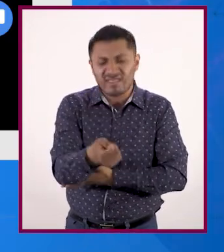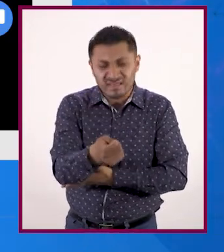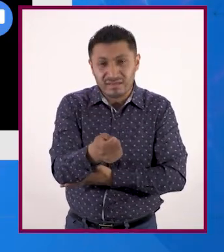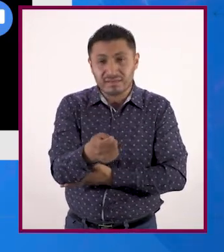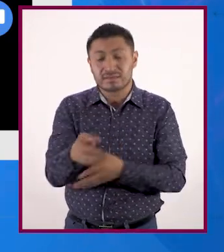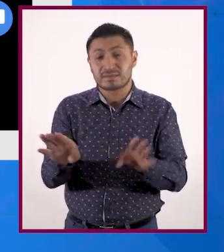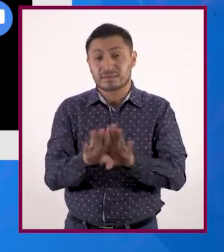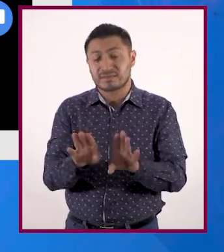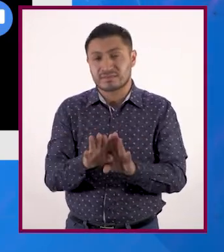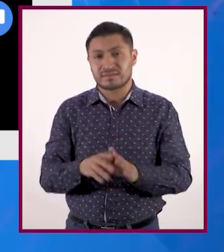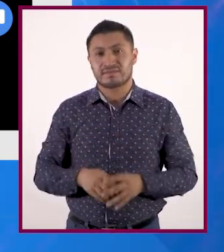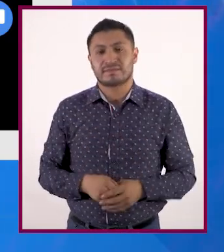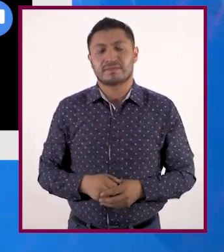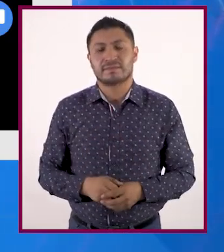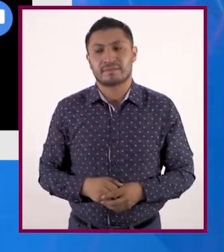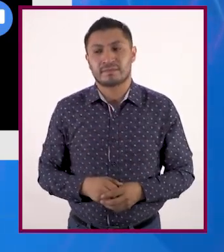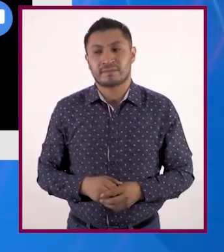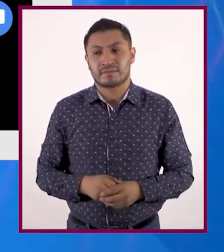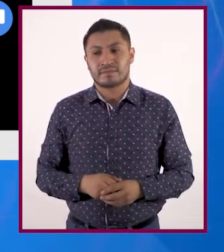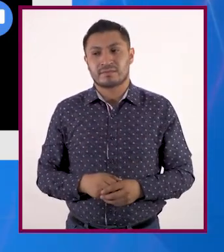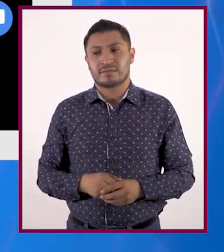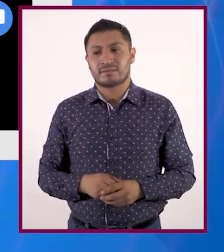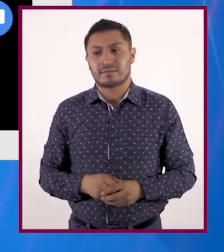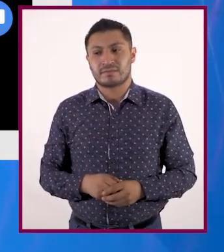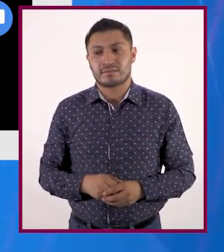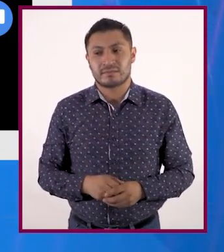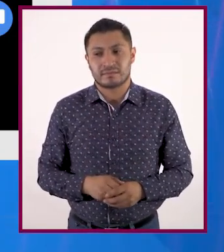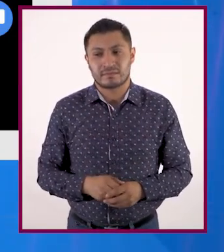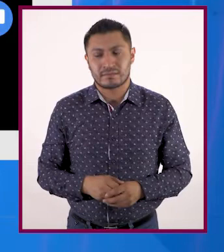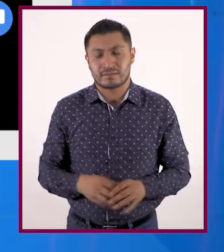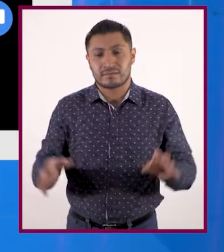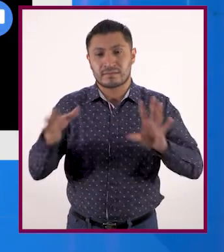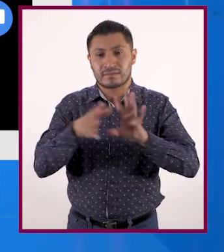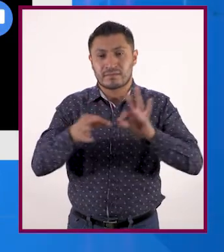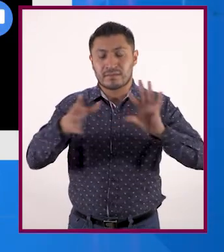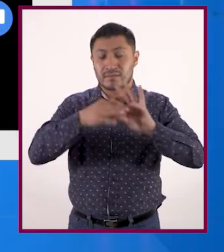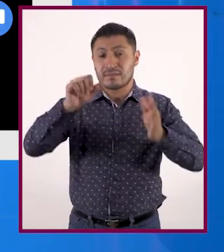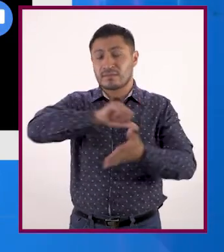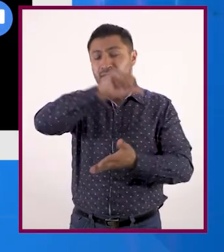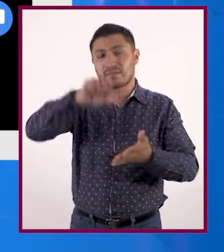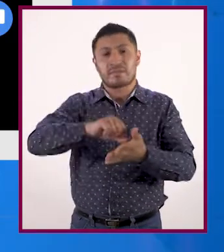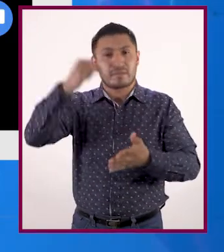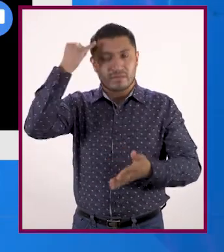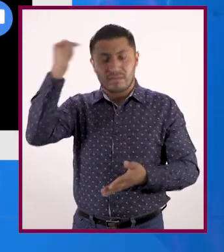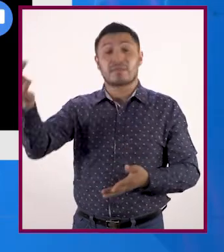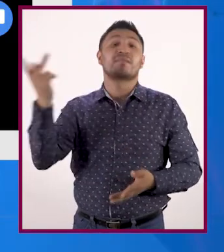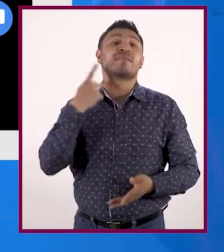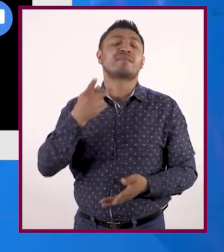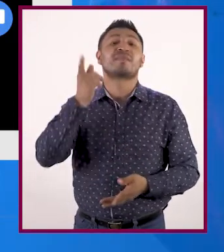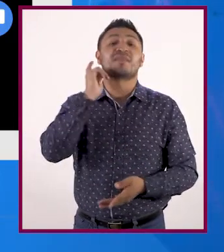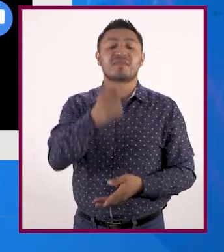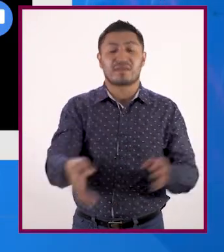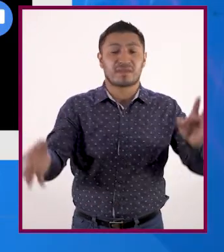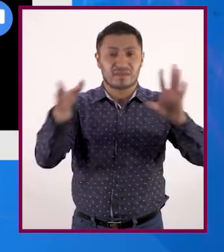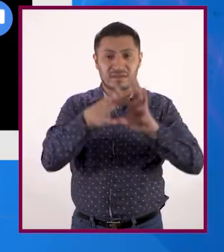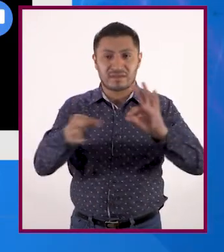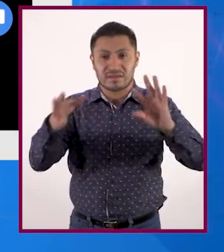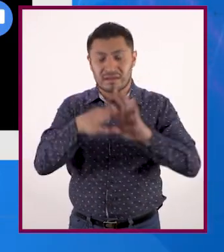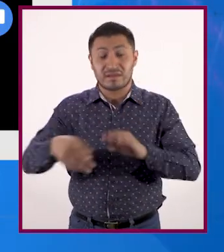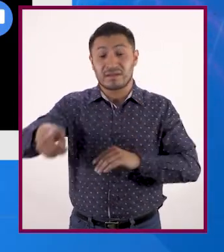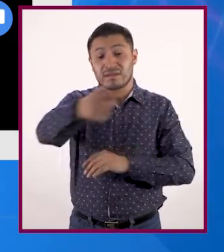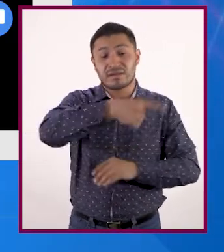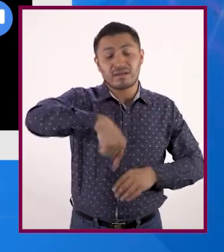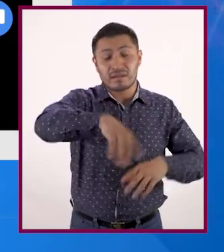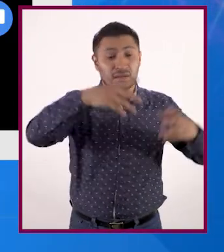definido lo que es el centro ideológico es precisamente aquellas personas que no se ven